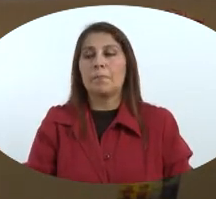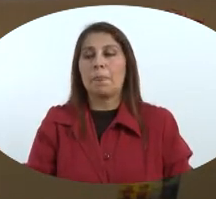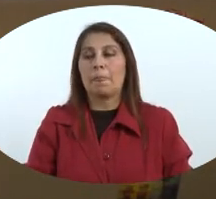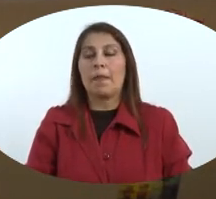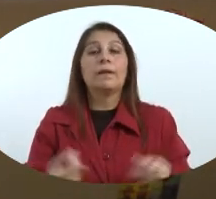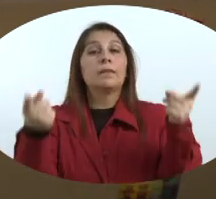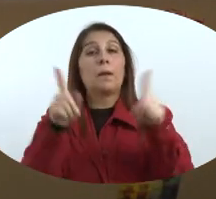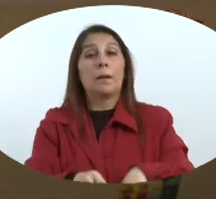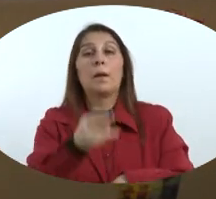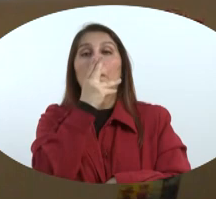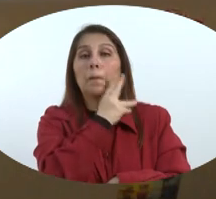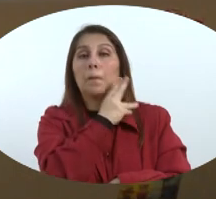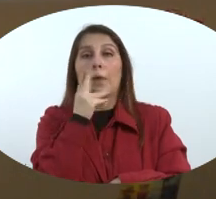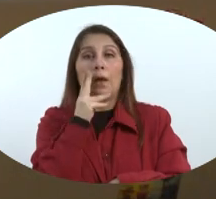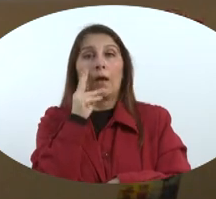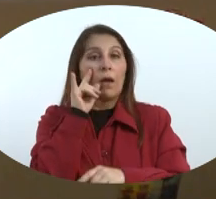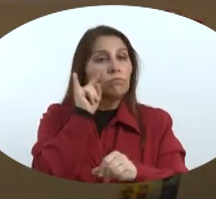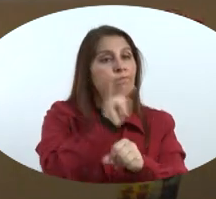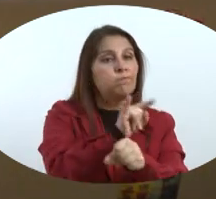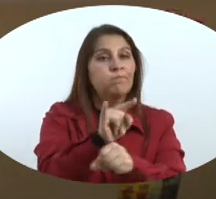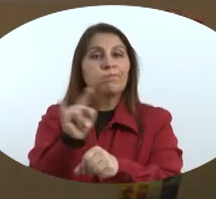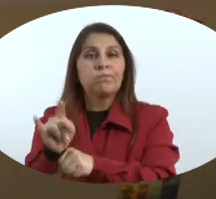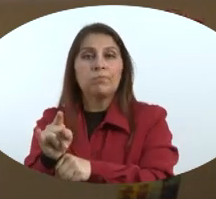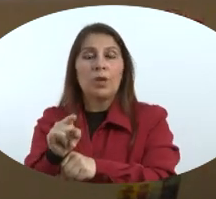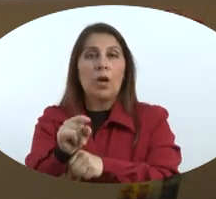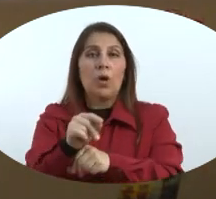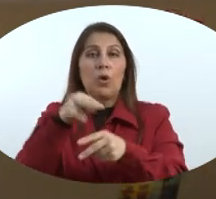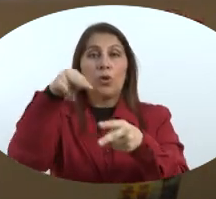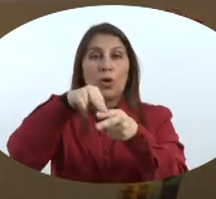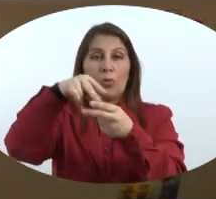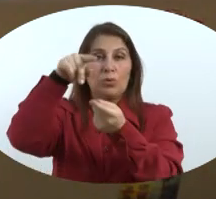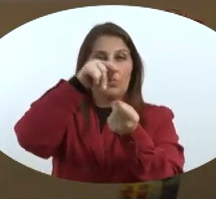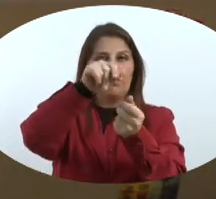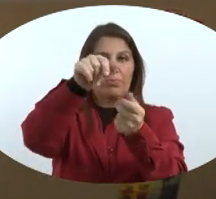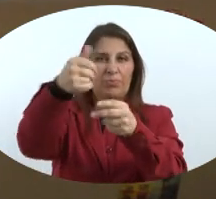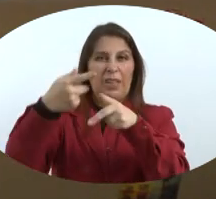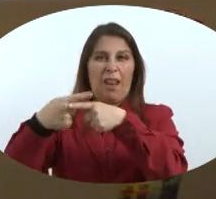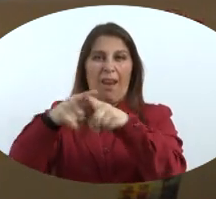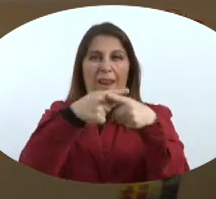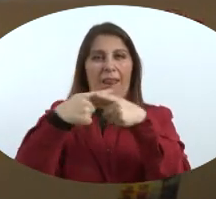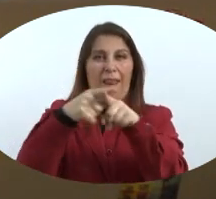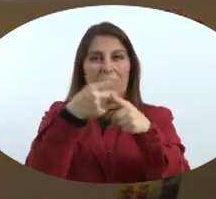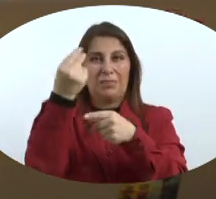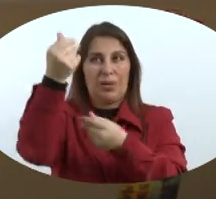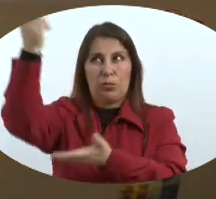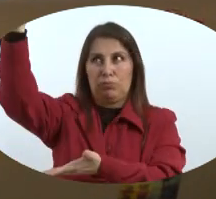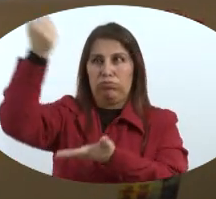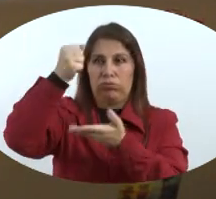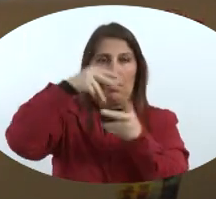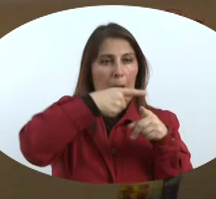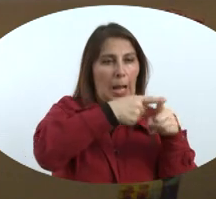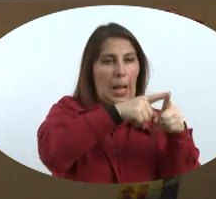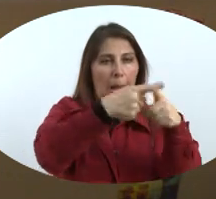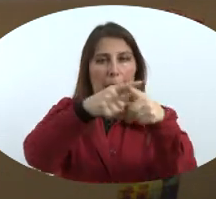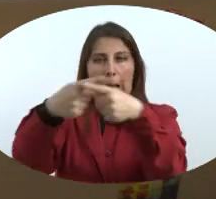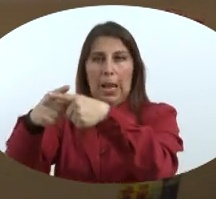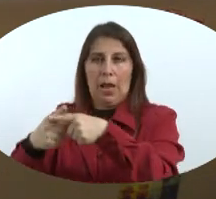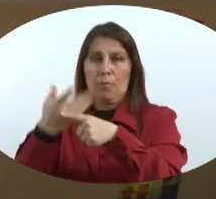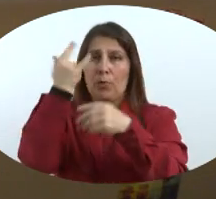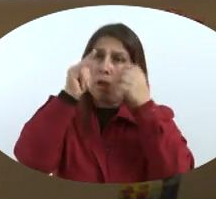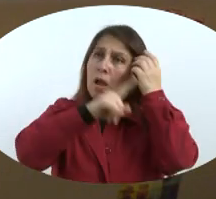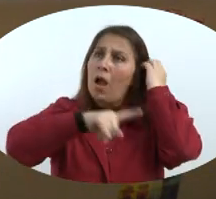también nos comprometemos a ser veedores de la distribución de recursos en cada facultad ya que en la universidad se han presentado